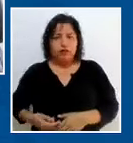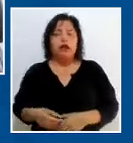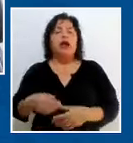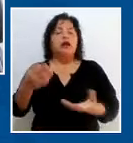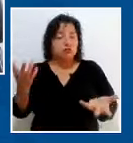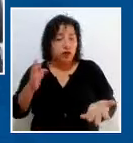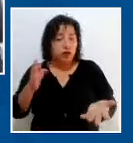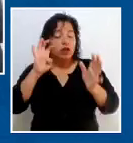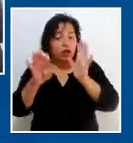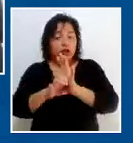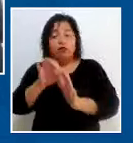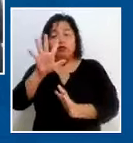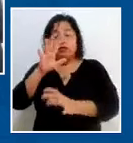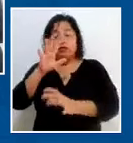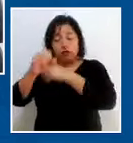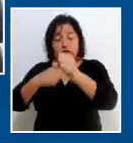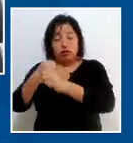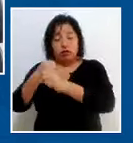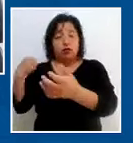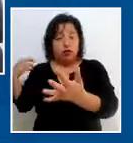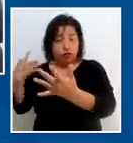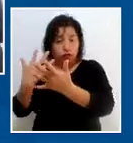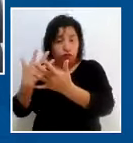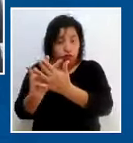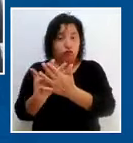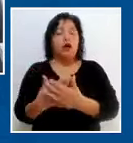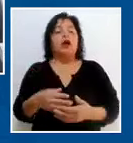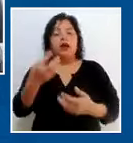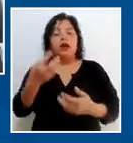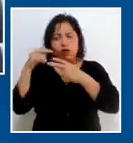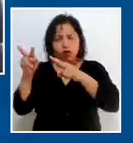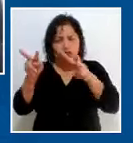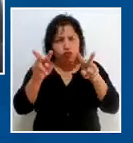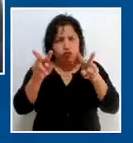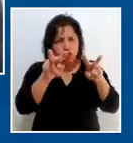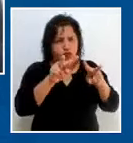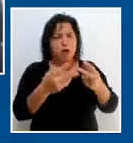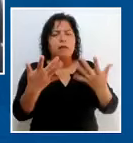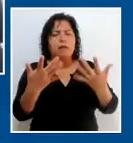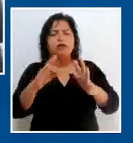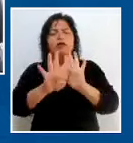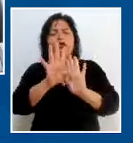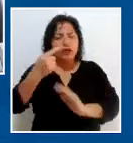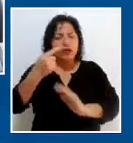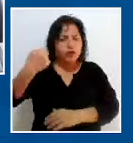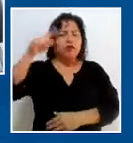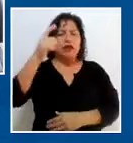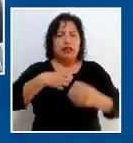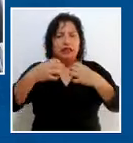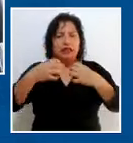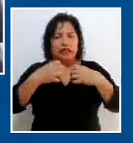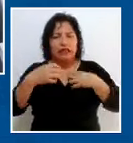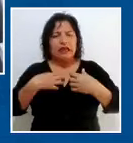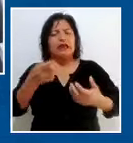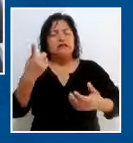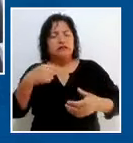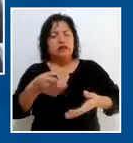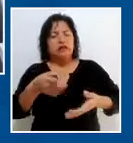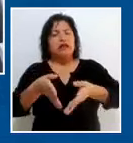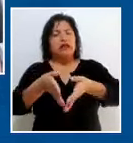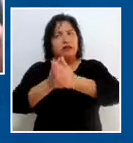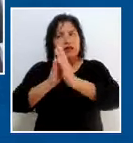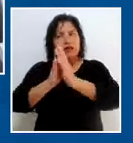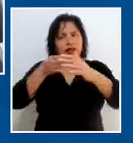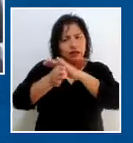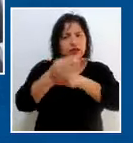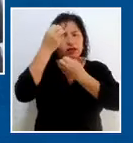los últimos 5 años, por ejemplo, hemos visto un poco más de 4.000 quejas en materia de acceso a la información.